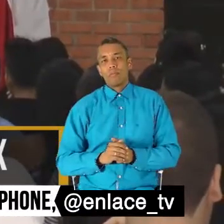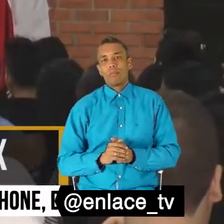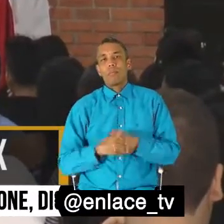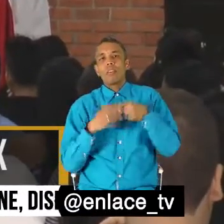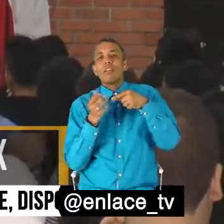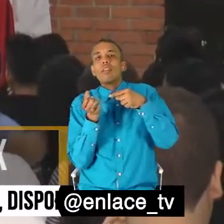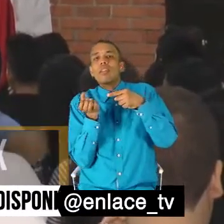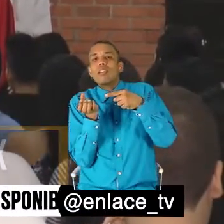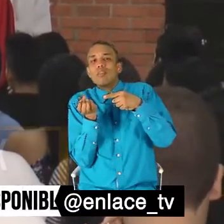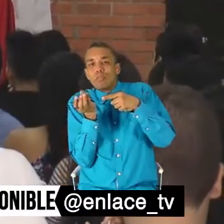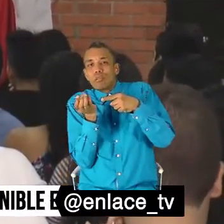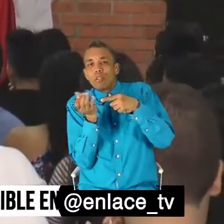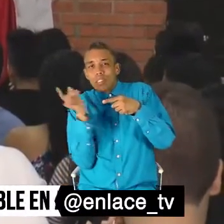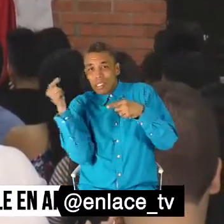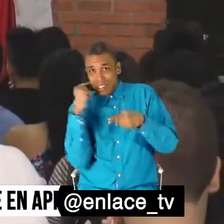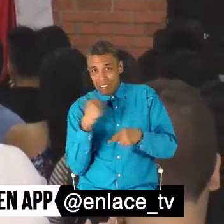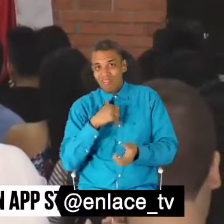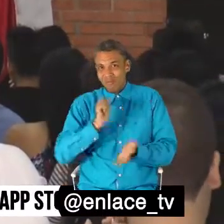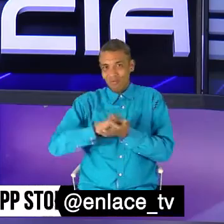educativa recientemente inaugurado.